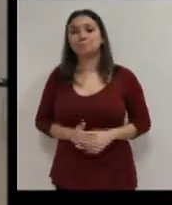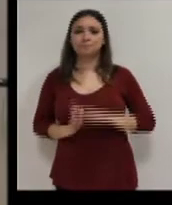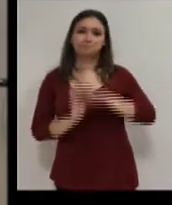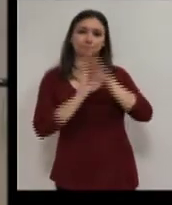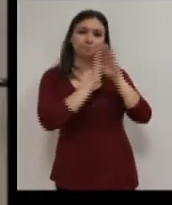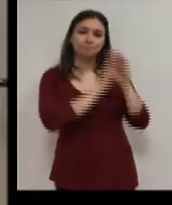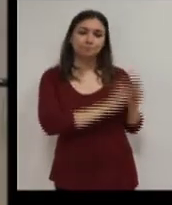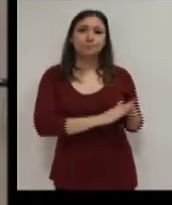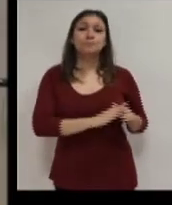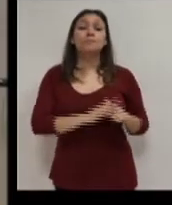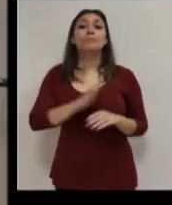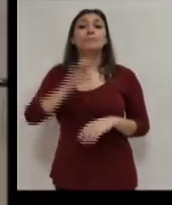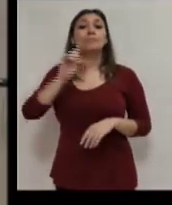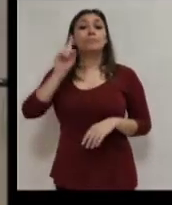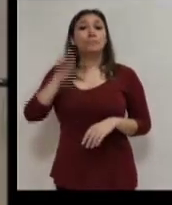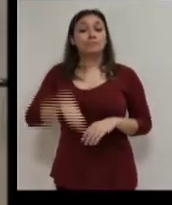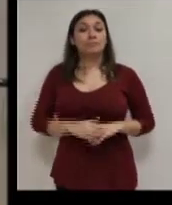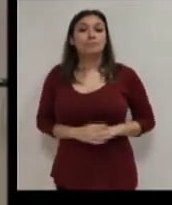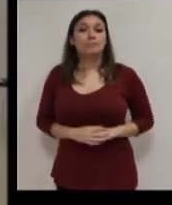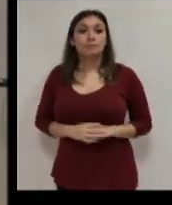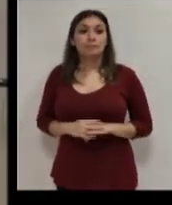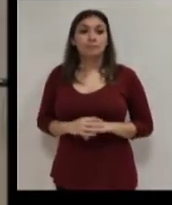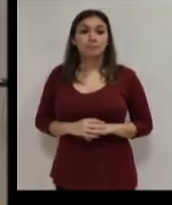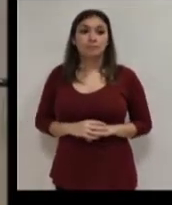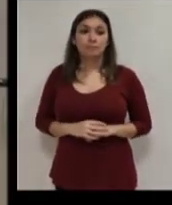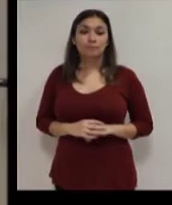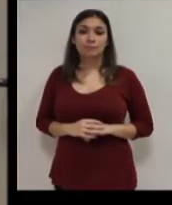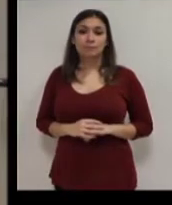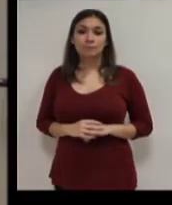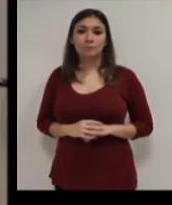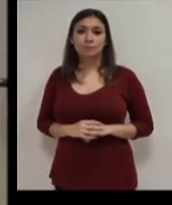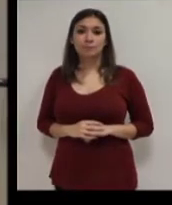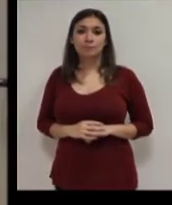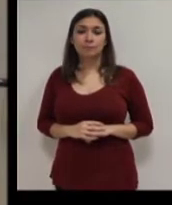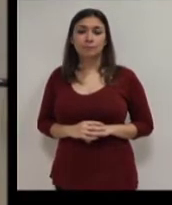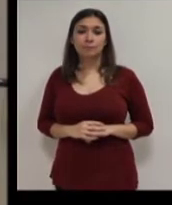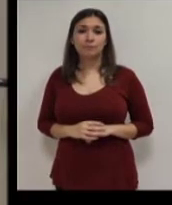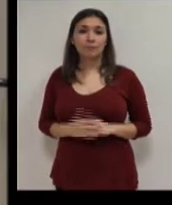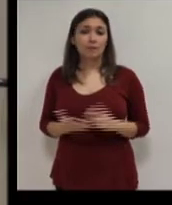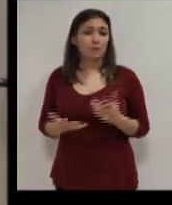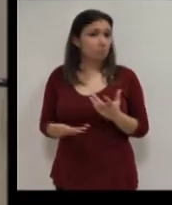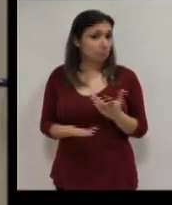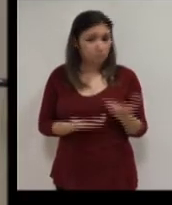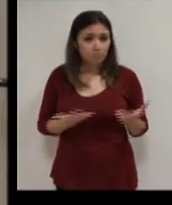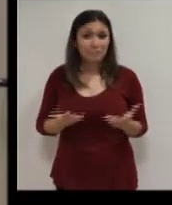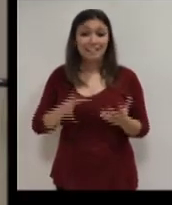parece muy interesante. Bueno, luego con respecto a la parte la que